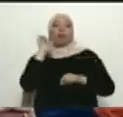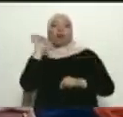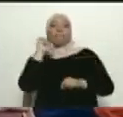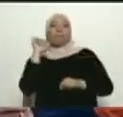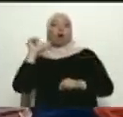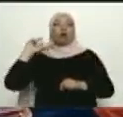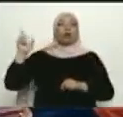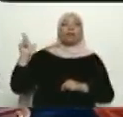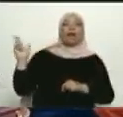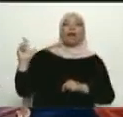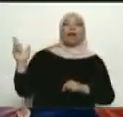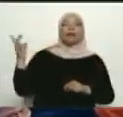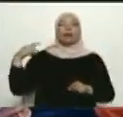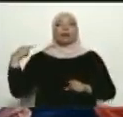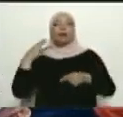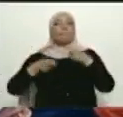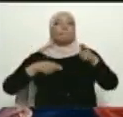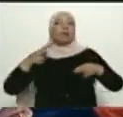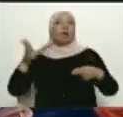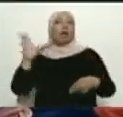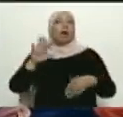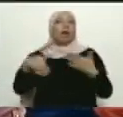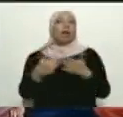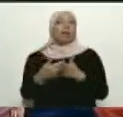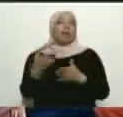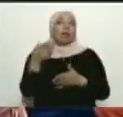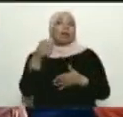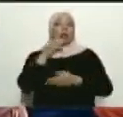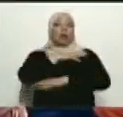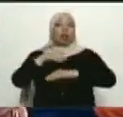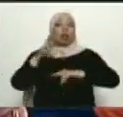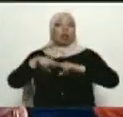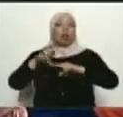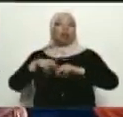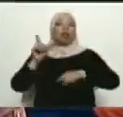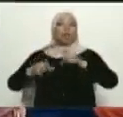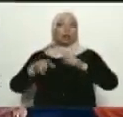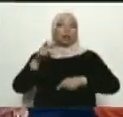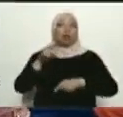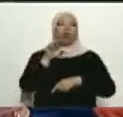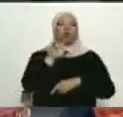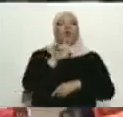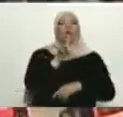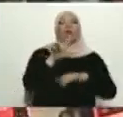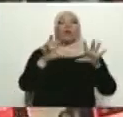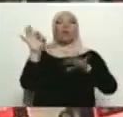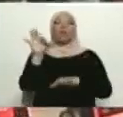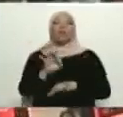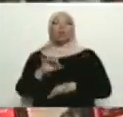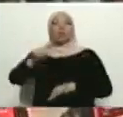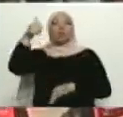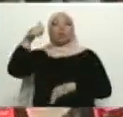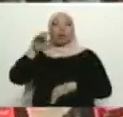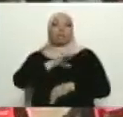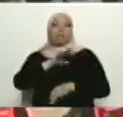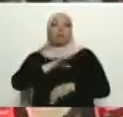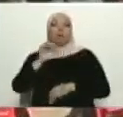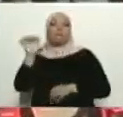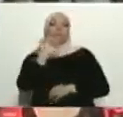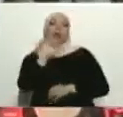vehículos particulares por ejemplo la variación Ali fue del tres punto seis por ciento mayor movilizados por vehículos particulares